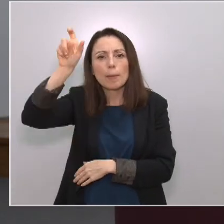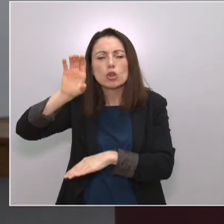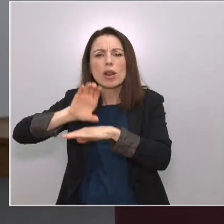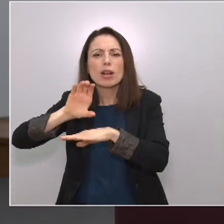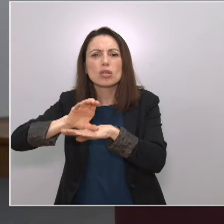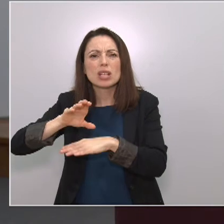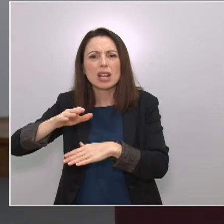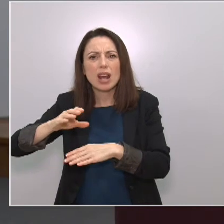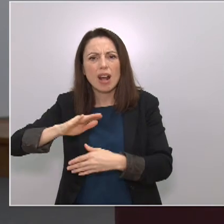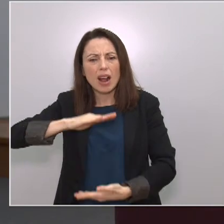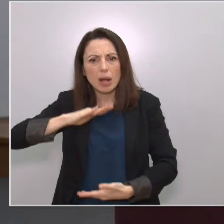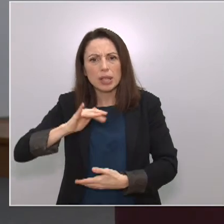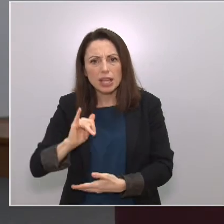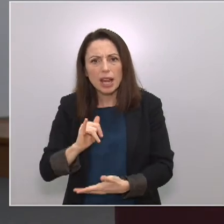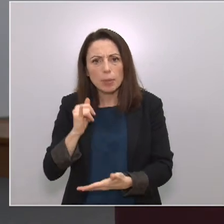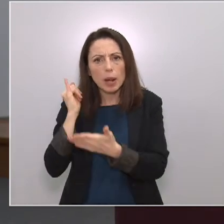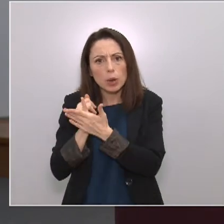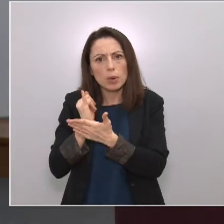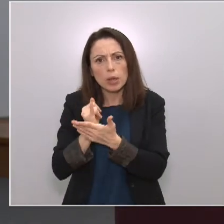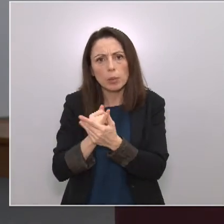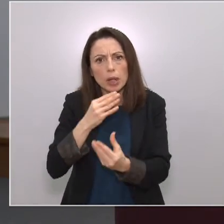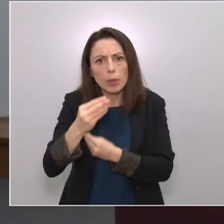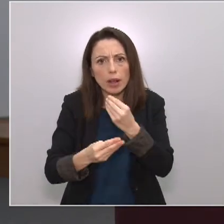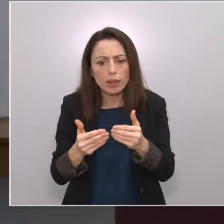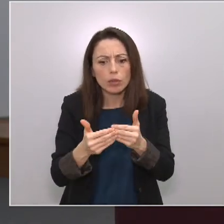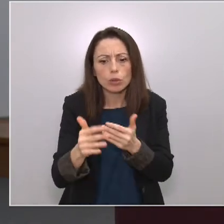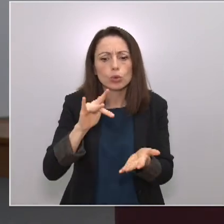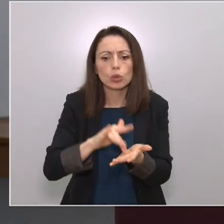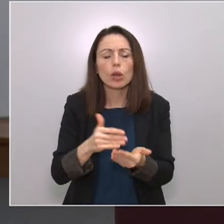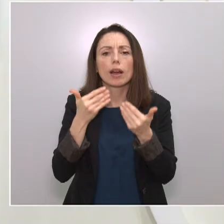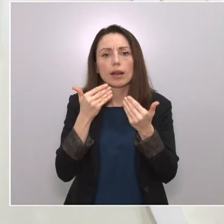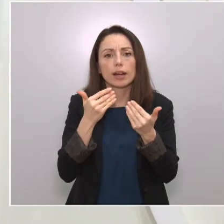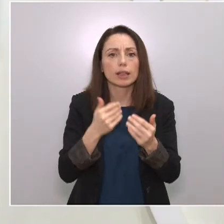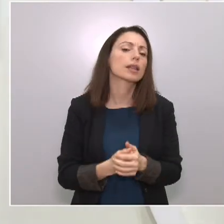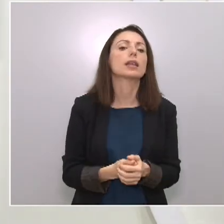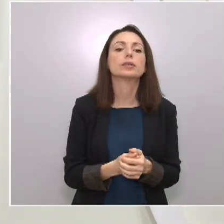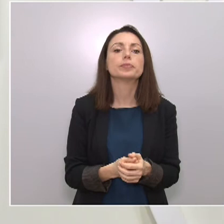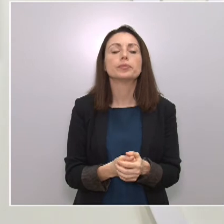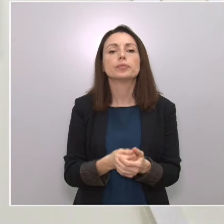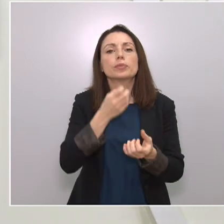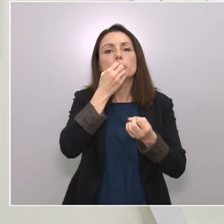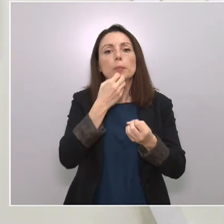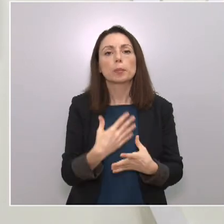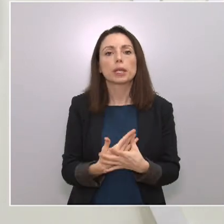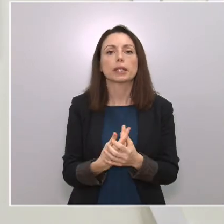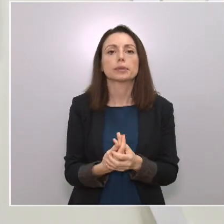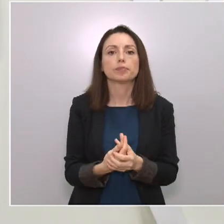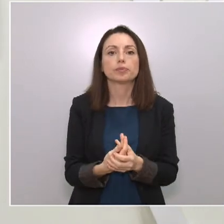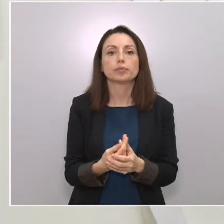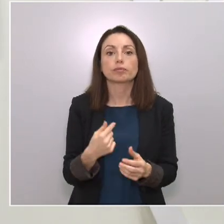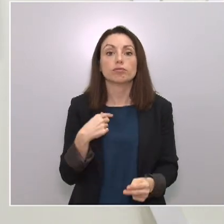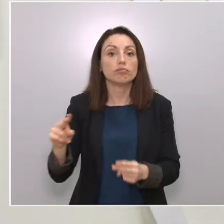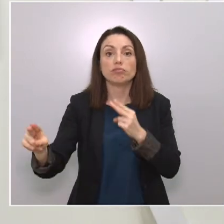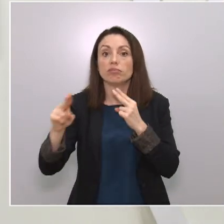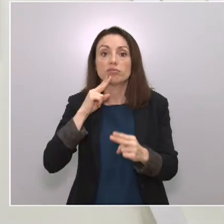elaborar tanto test en un momento determinado? Muchas gracias. Bien, no he recibido